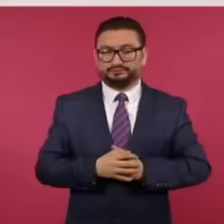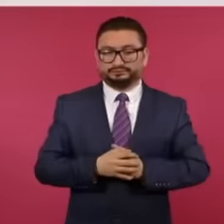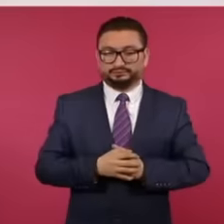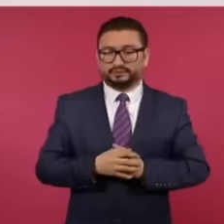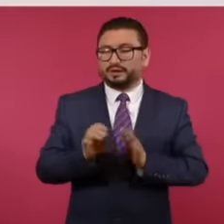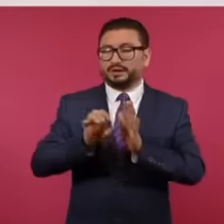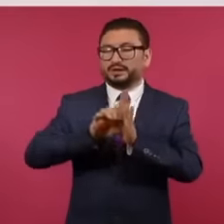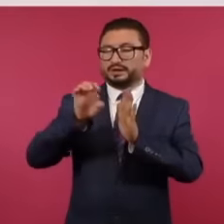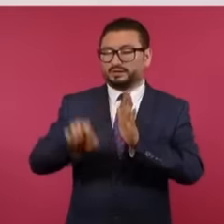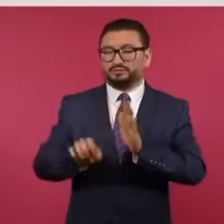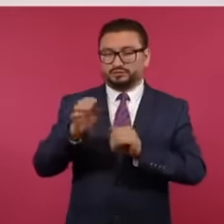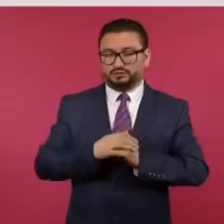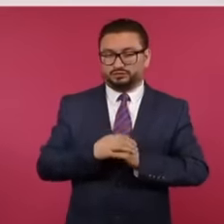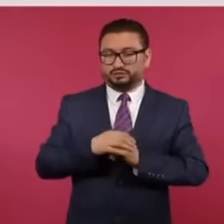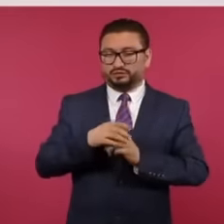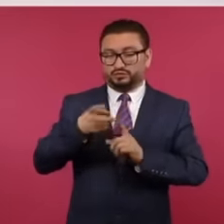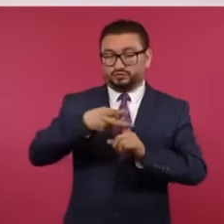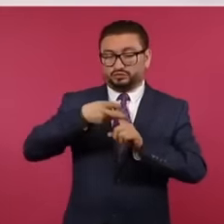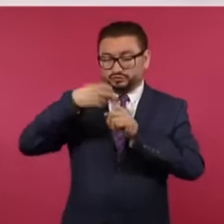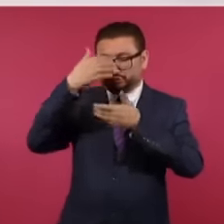Por ejemplo, secuestro,